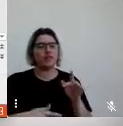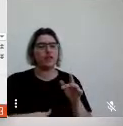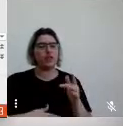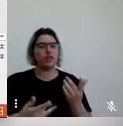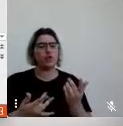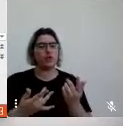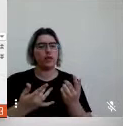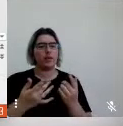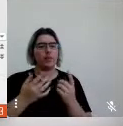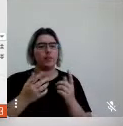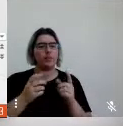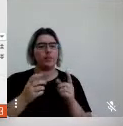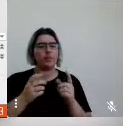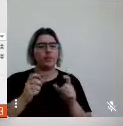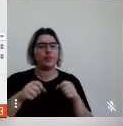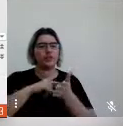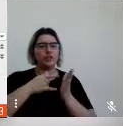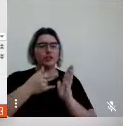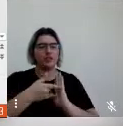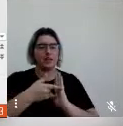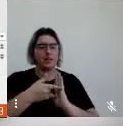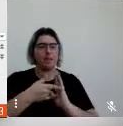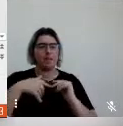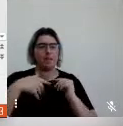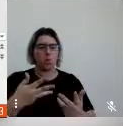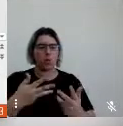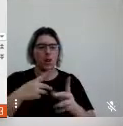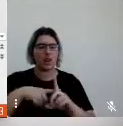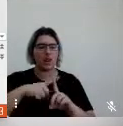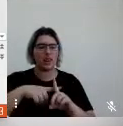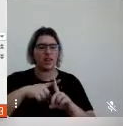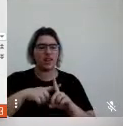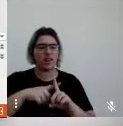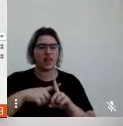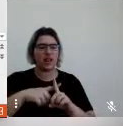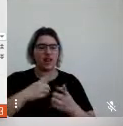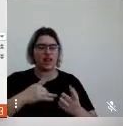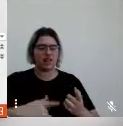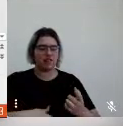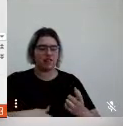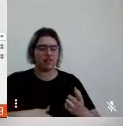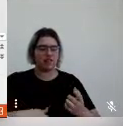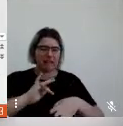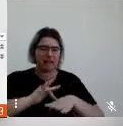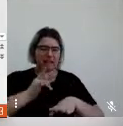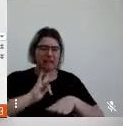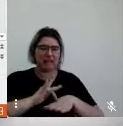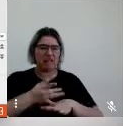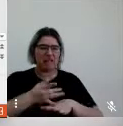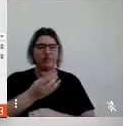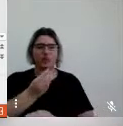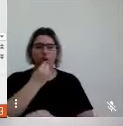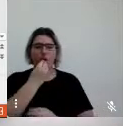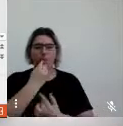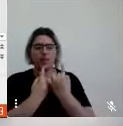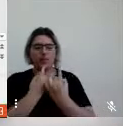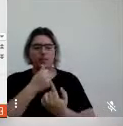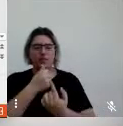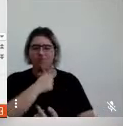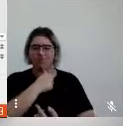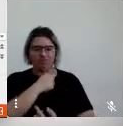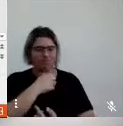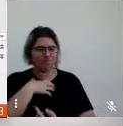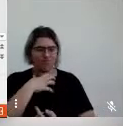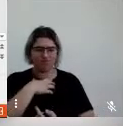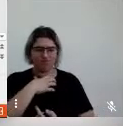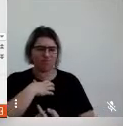intestinal. Y sería pues eso, a nivel de síndrome intestino irritable, intolerancias, enfermedades inflamatorias intestinal,